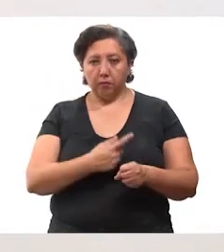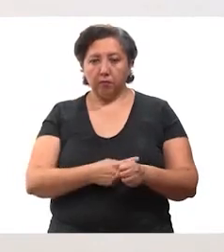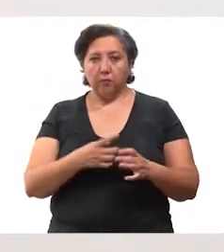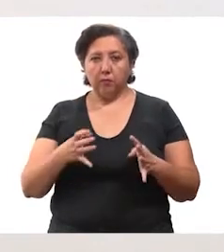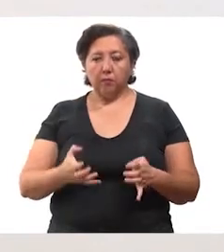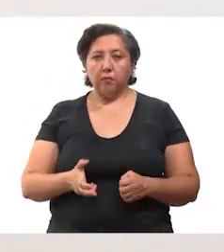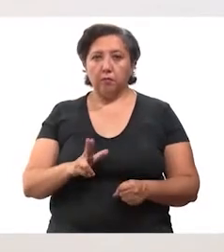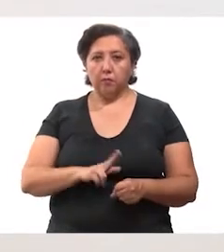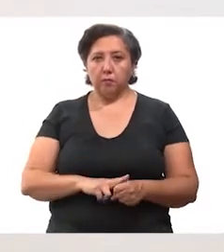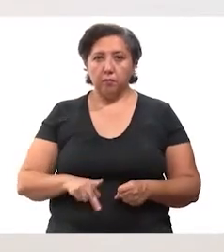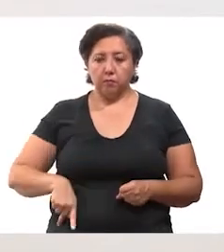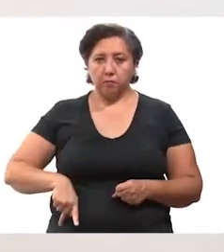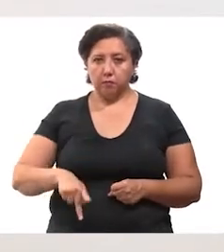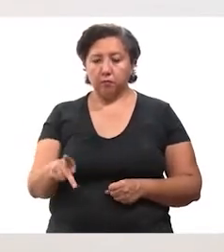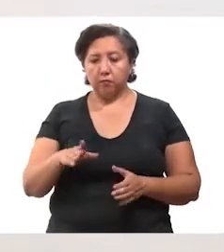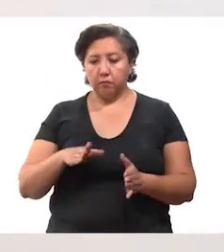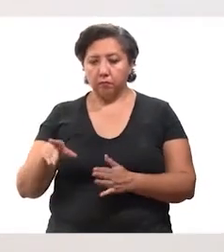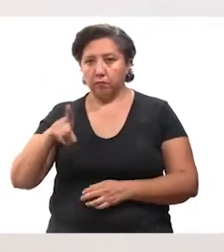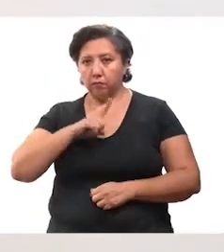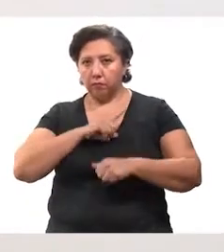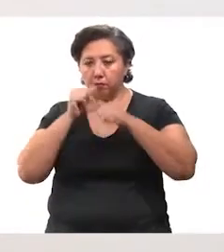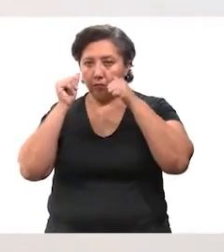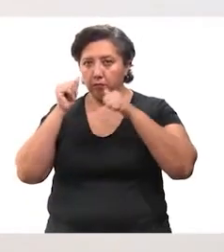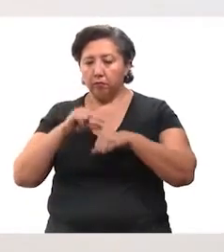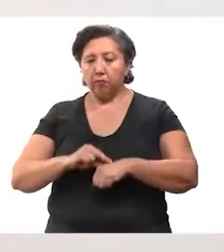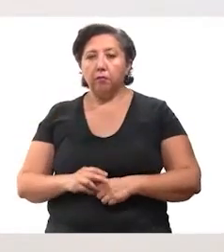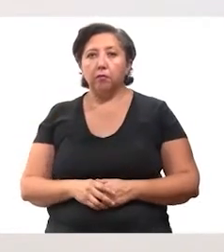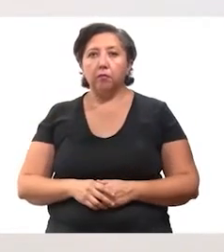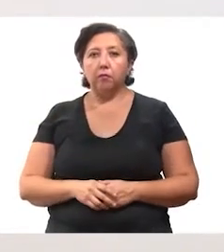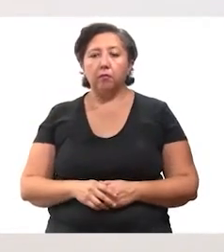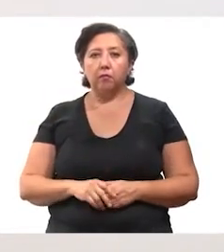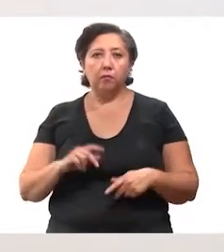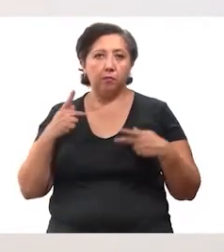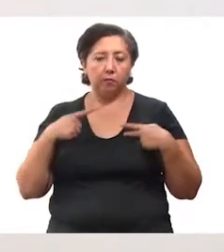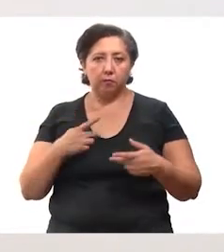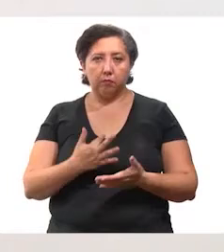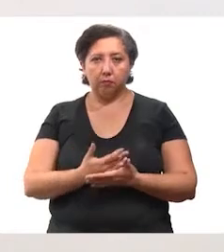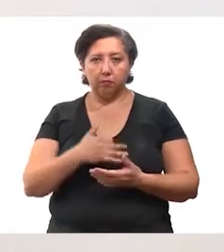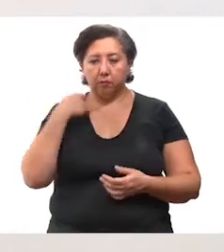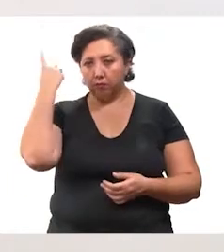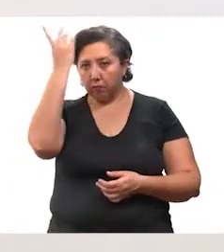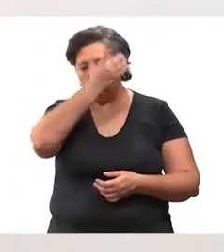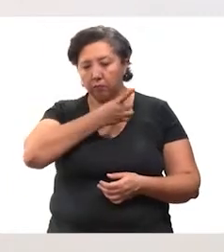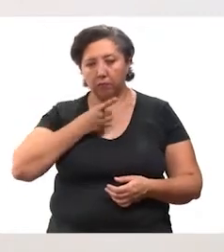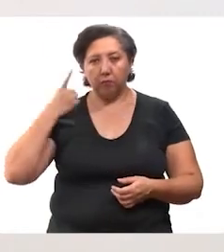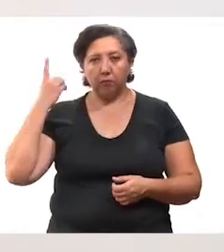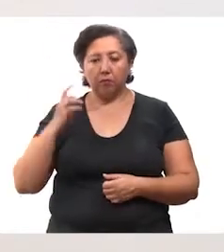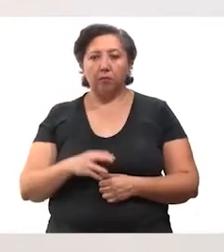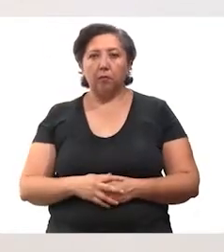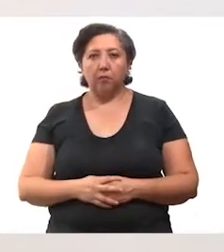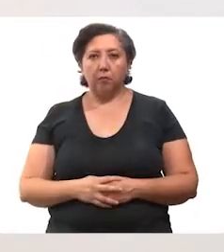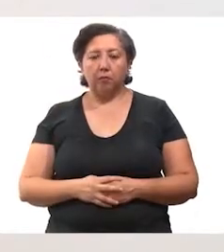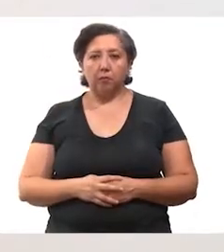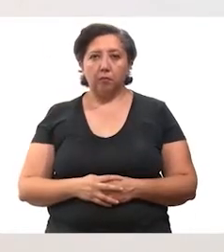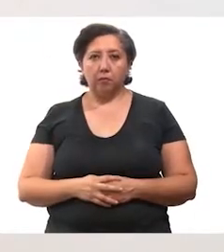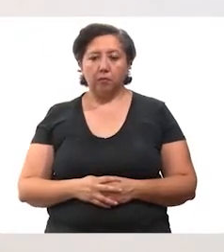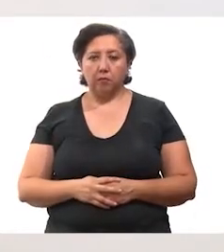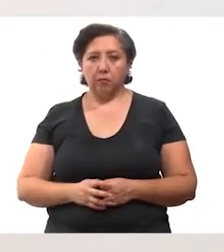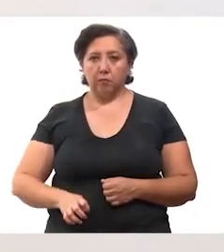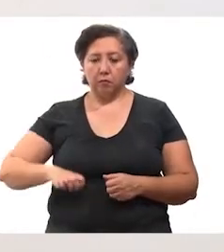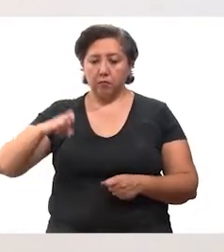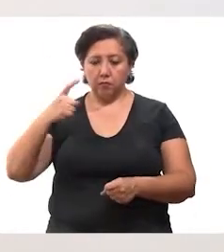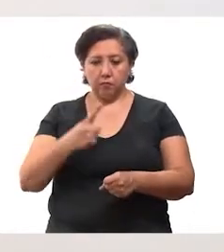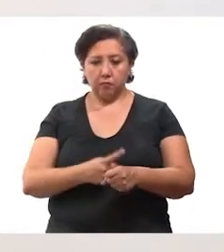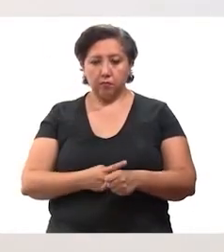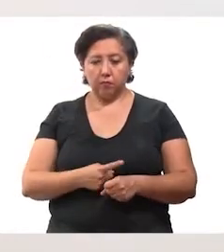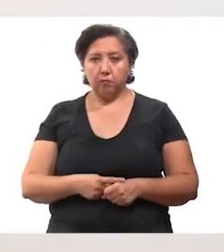casos positivos están en hospitales públicos y en aislamiento total. Hay otros pacientes a la espera de diagnóstico. El